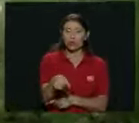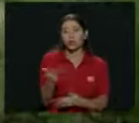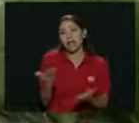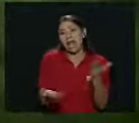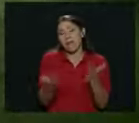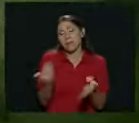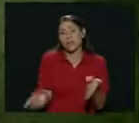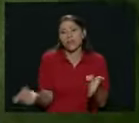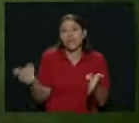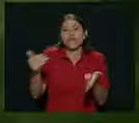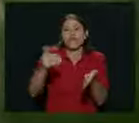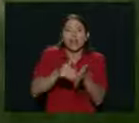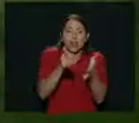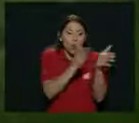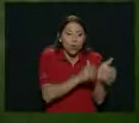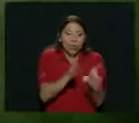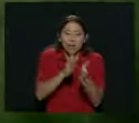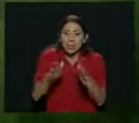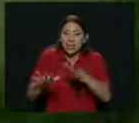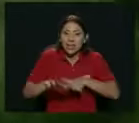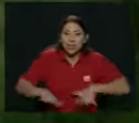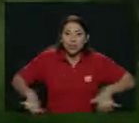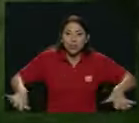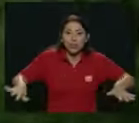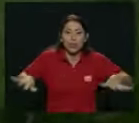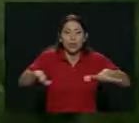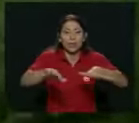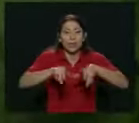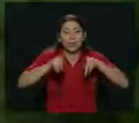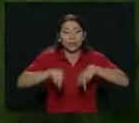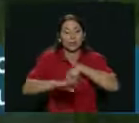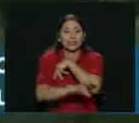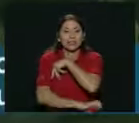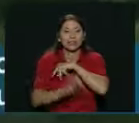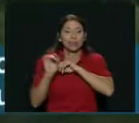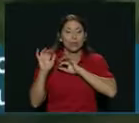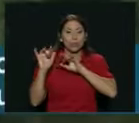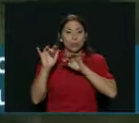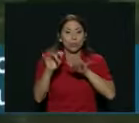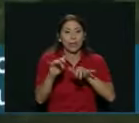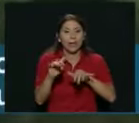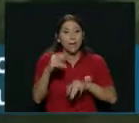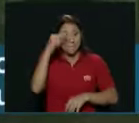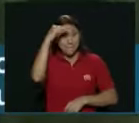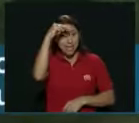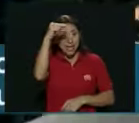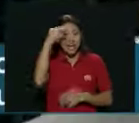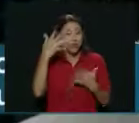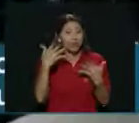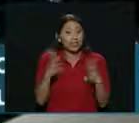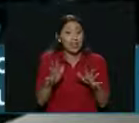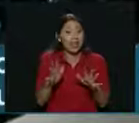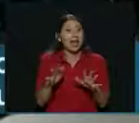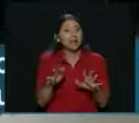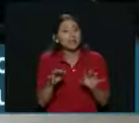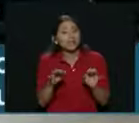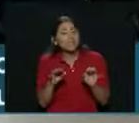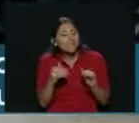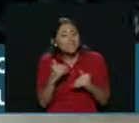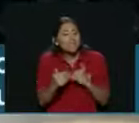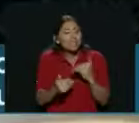un reordenamiento territorial de las migraciones en la región. México se está convirtiendo cada vez más en un destino, o sea